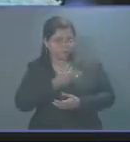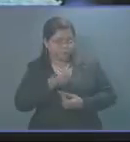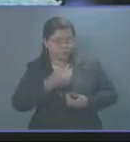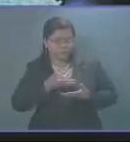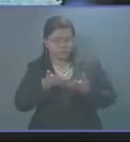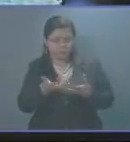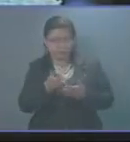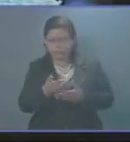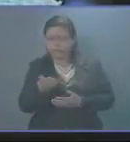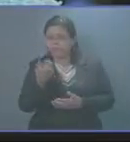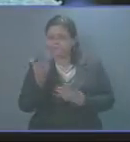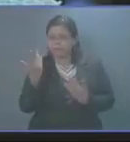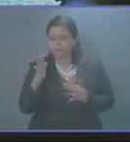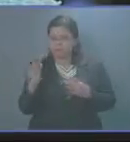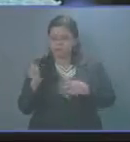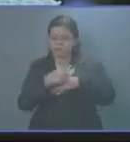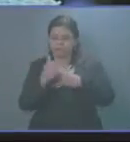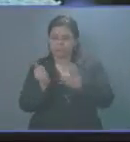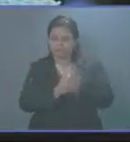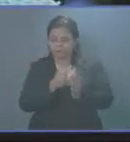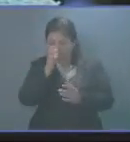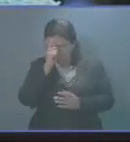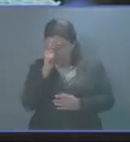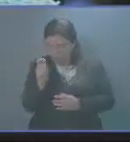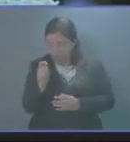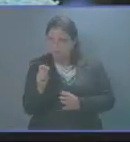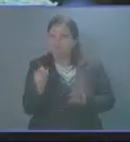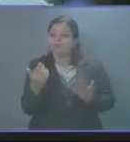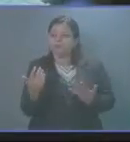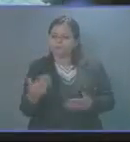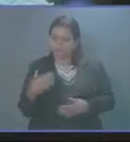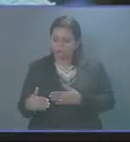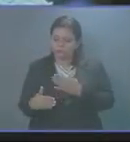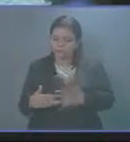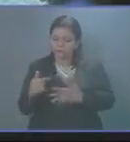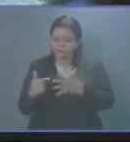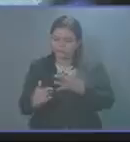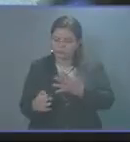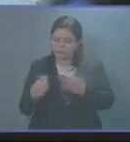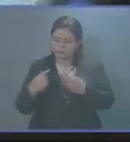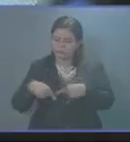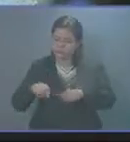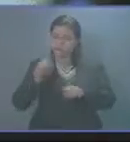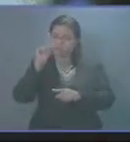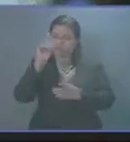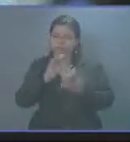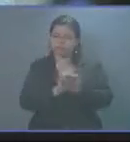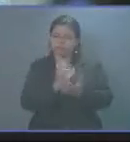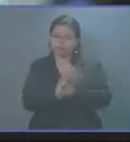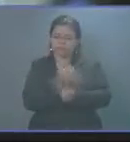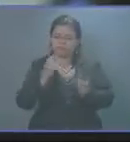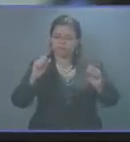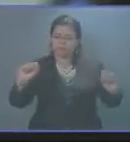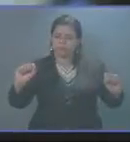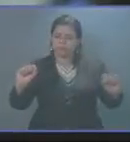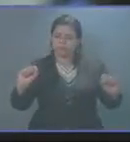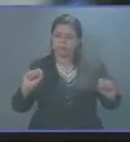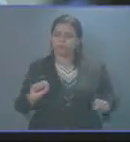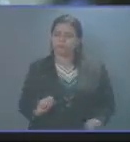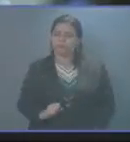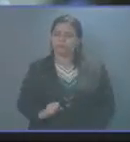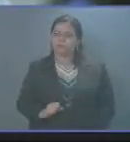que se hace del conocimiento del honorable Pleno Legislativo para los efectos legales consiguientes, Dios, Unión,